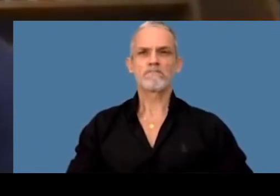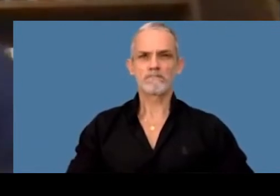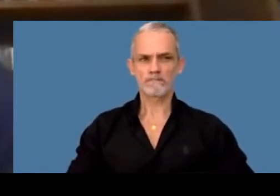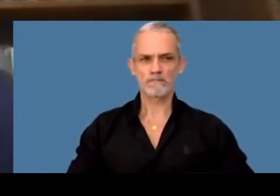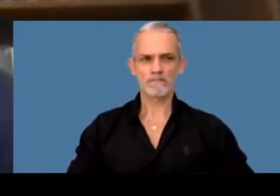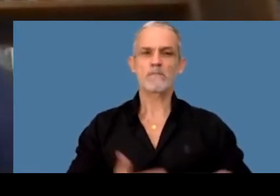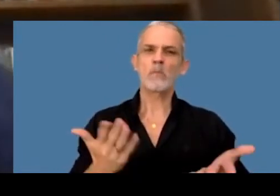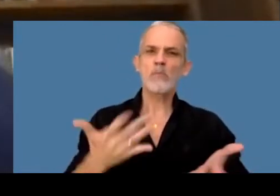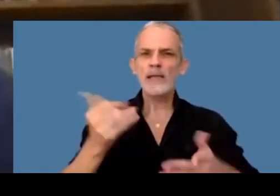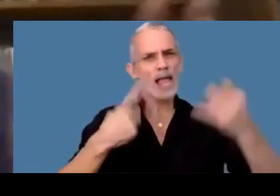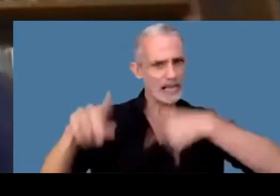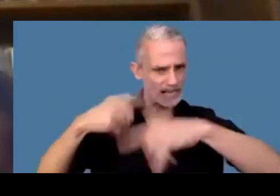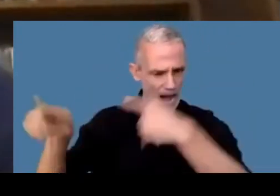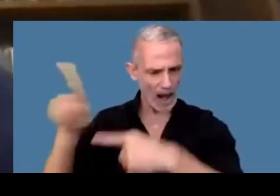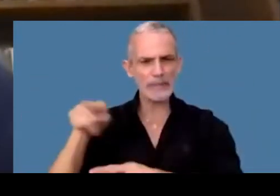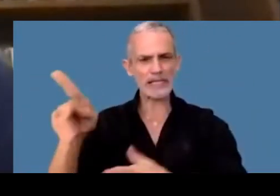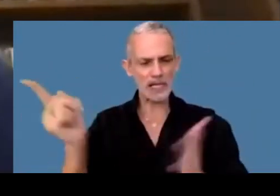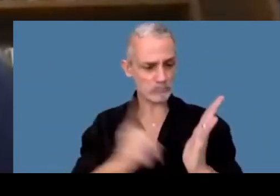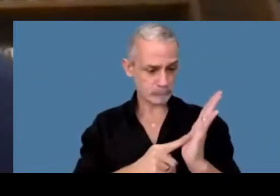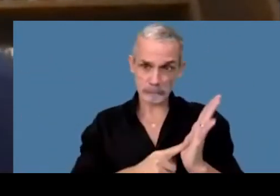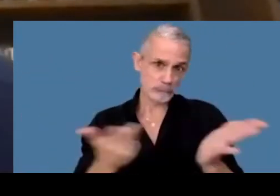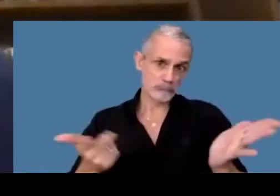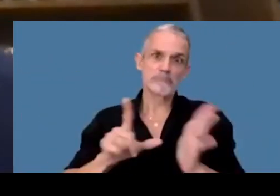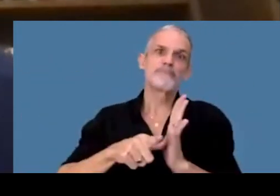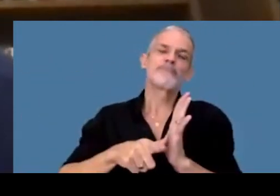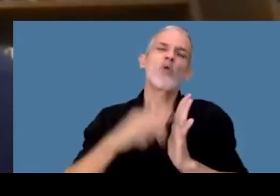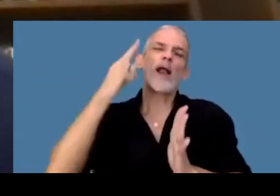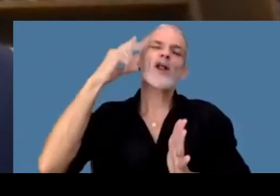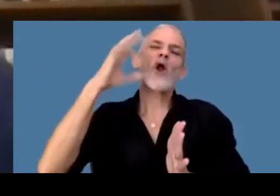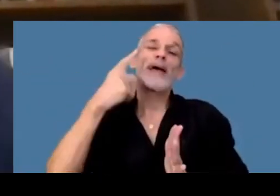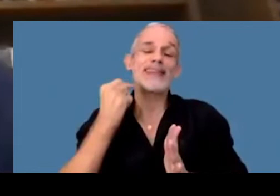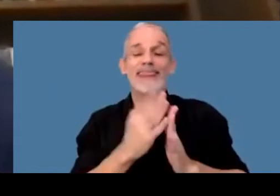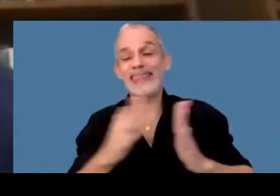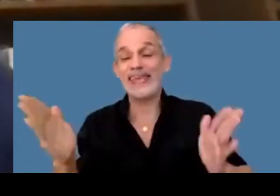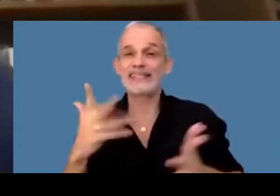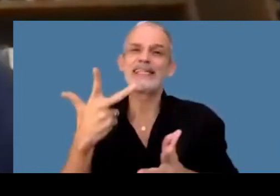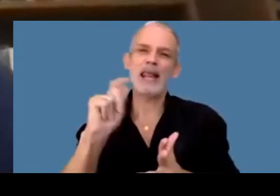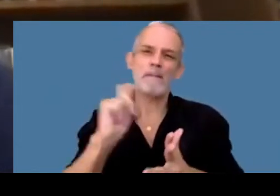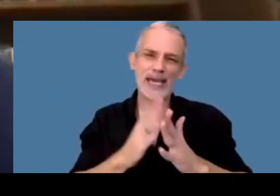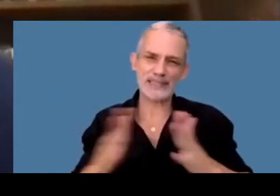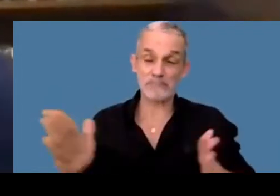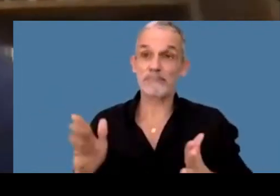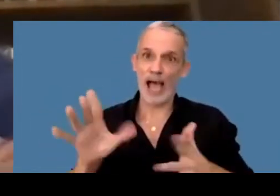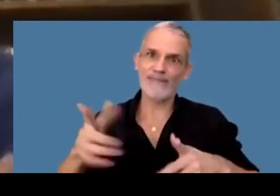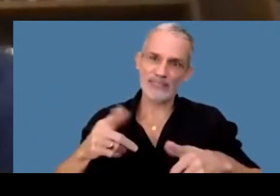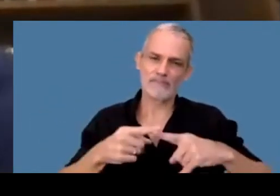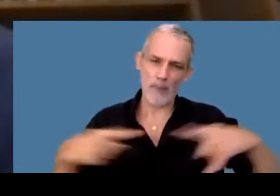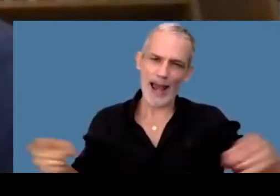Hay un trámite que en teoría debería durar 90 días, pero a veces dura mucho tiempo más.